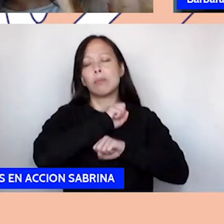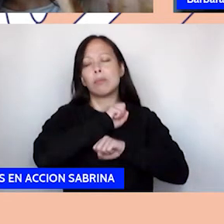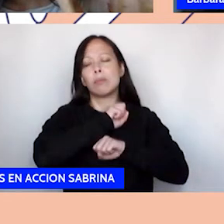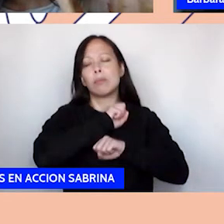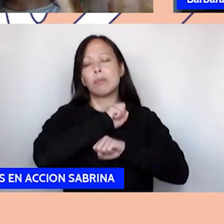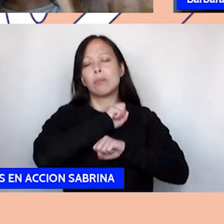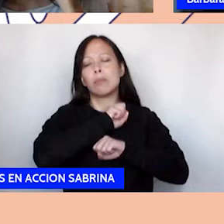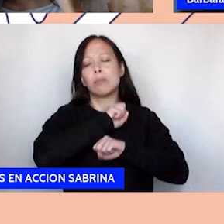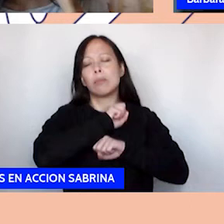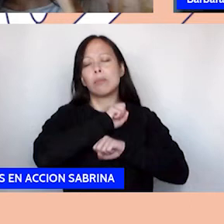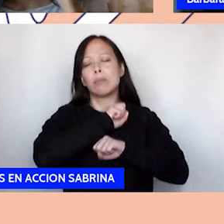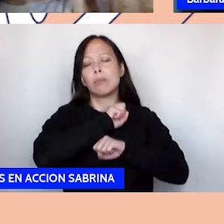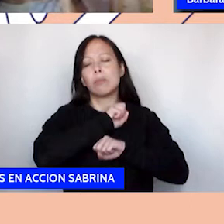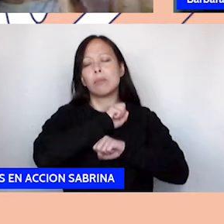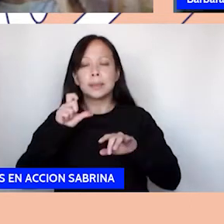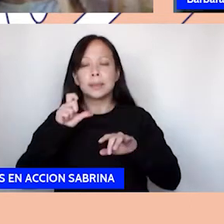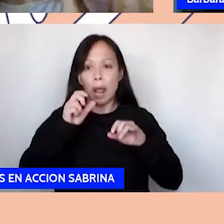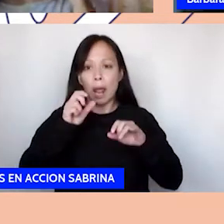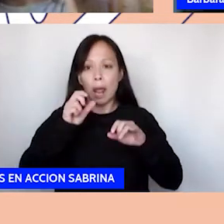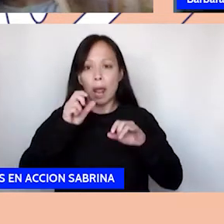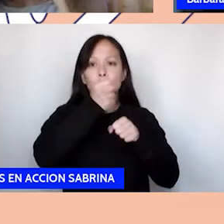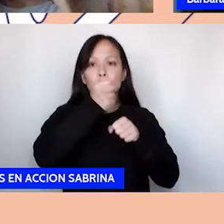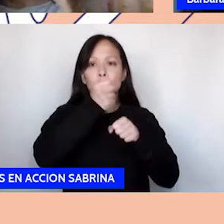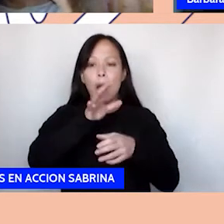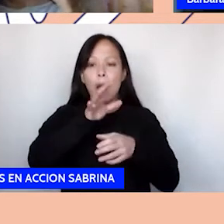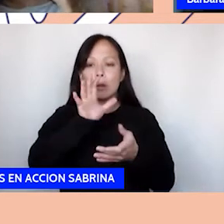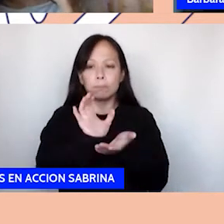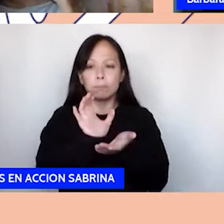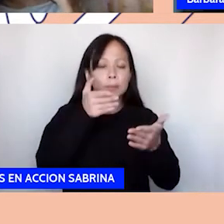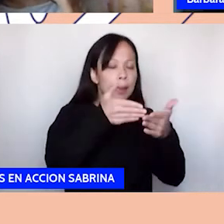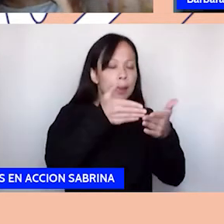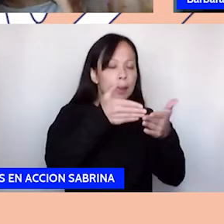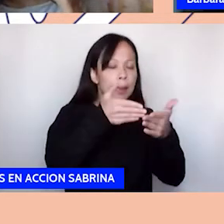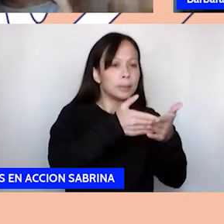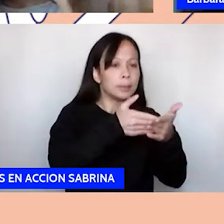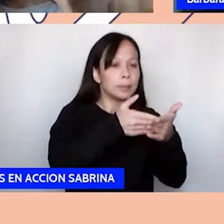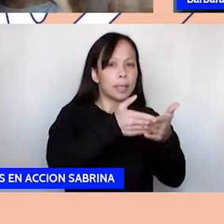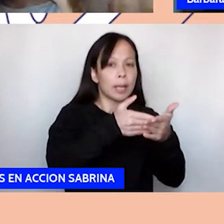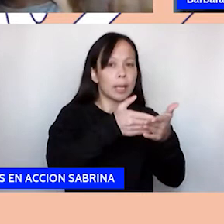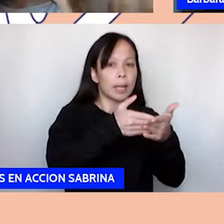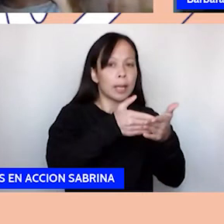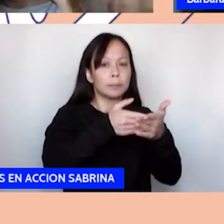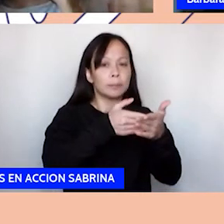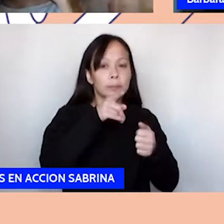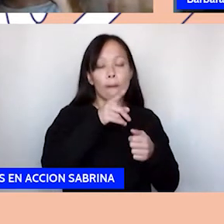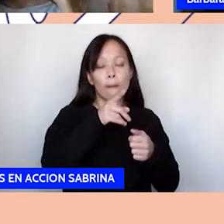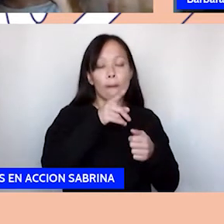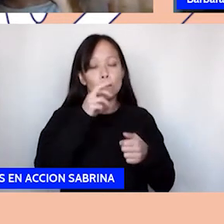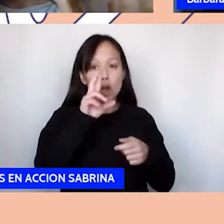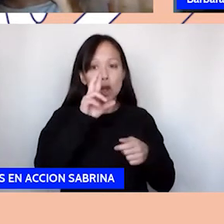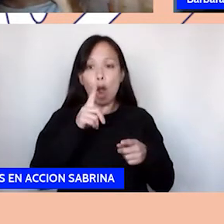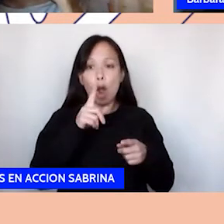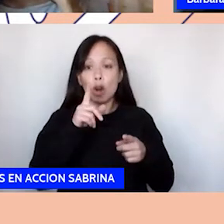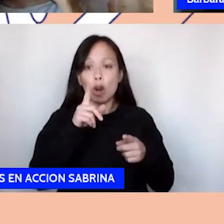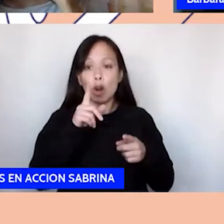nuestro trabajo son voz, recursos y conexiones. Entonces, en cuanto a alzar la voz, la idea es que su voz sea